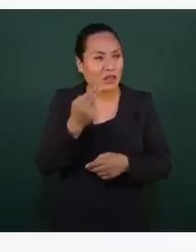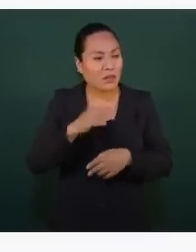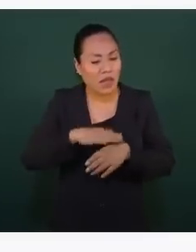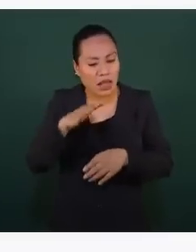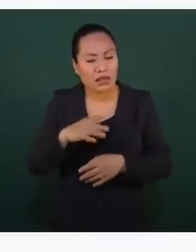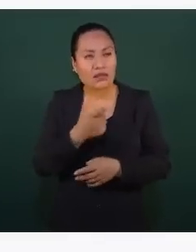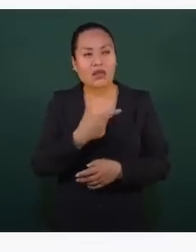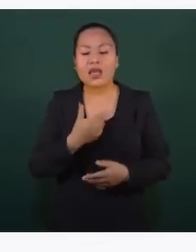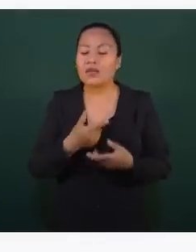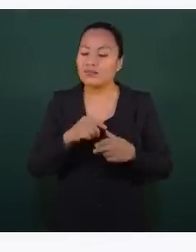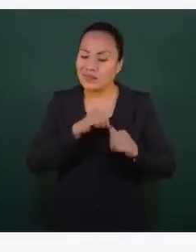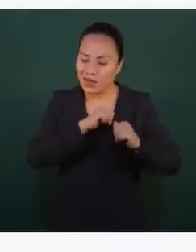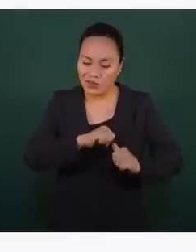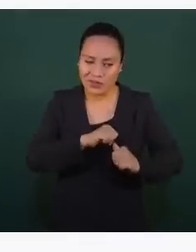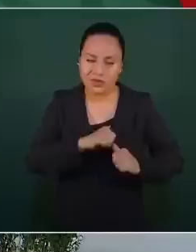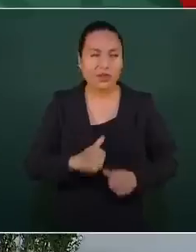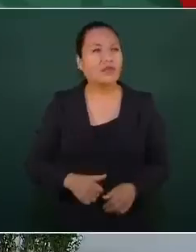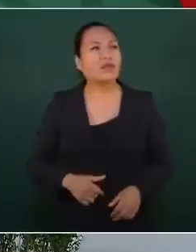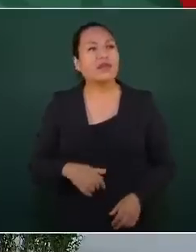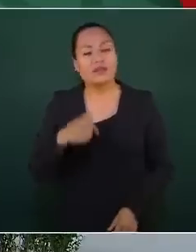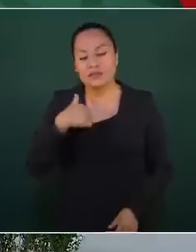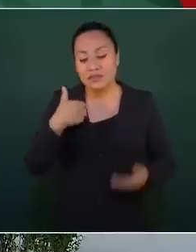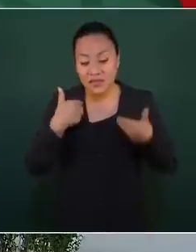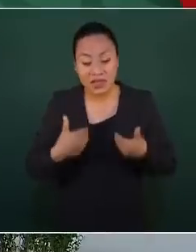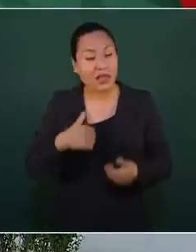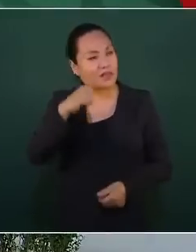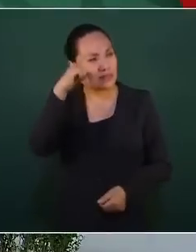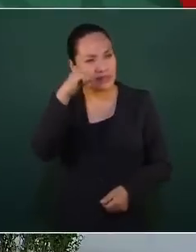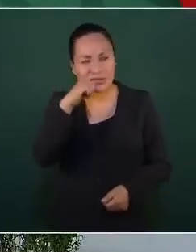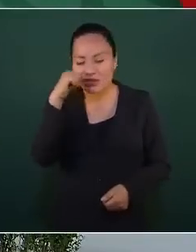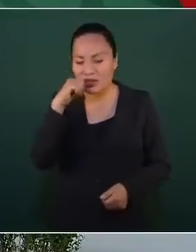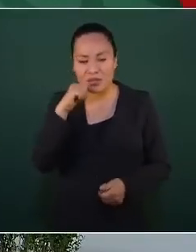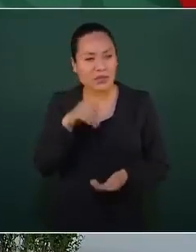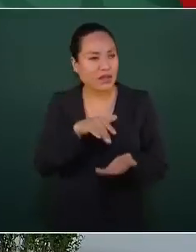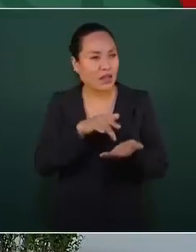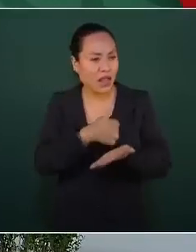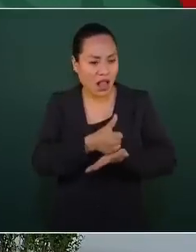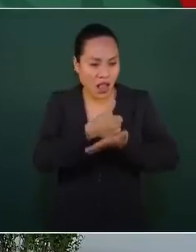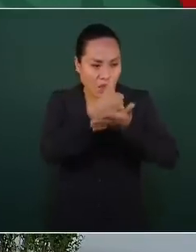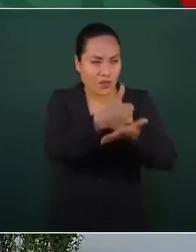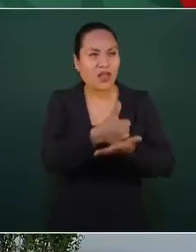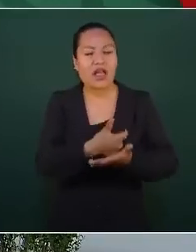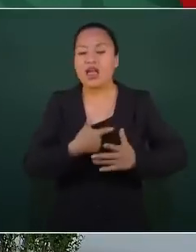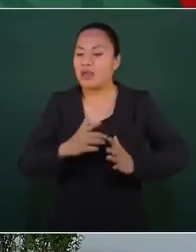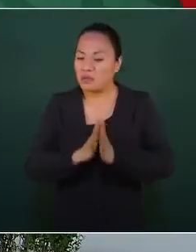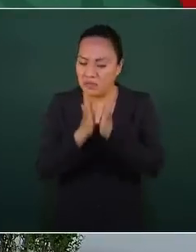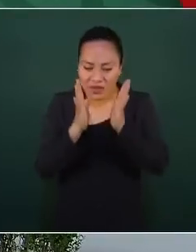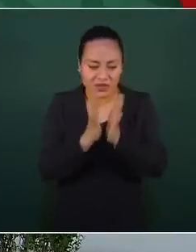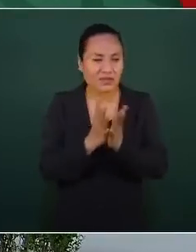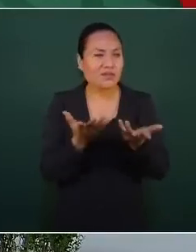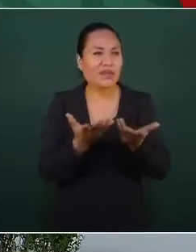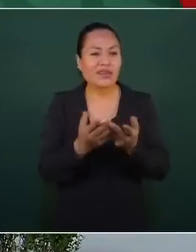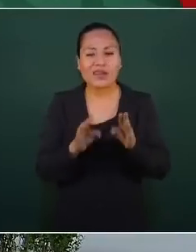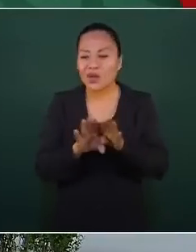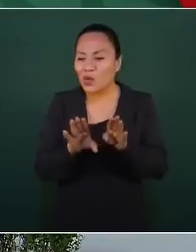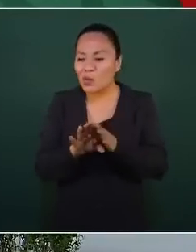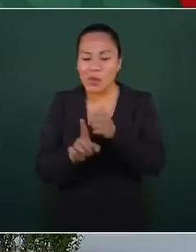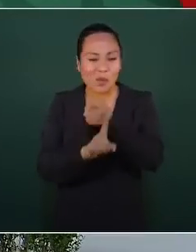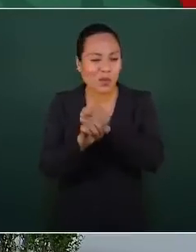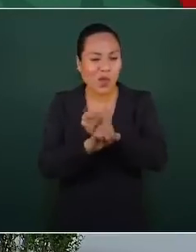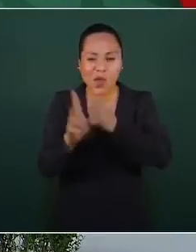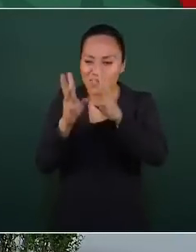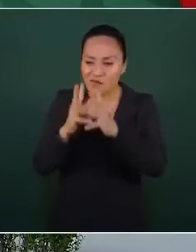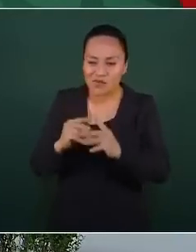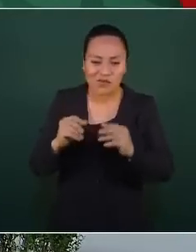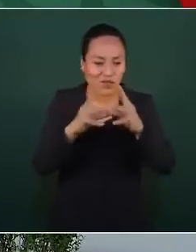Por nuestra parte, siempre estaremos dispuestos a ayudar y participar tanto en la búsqueda de soluciones al